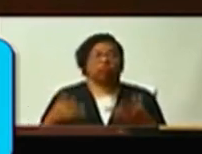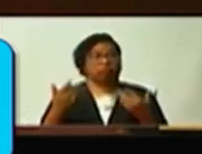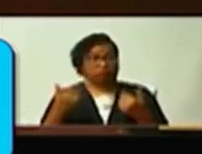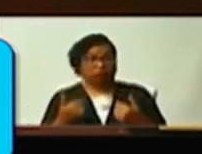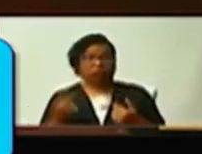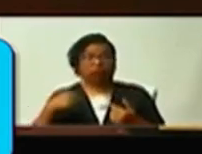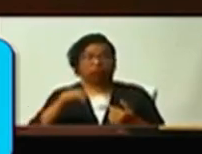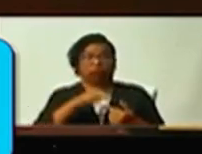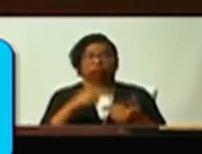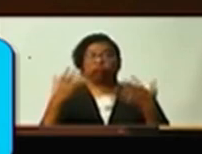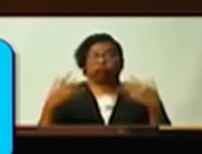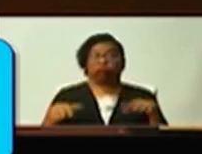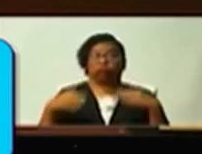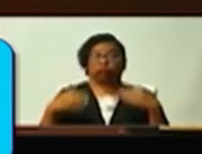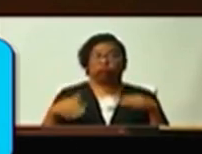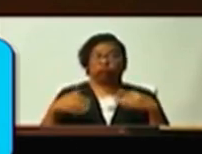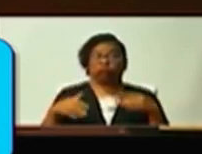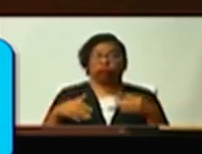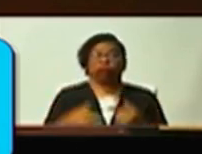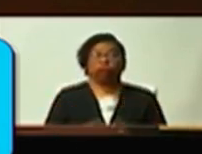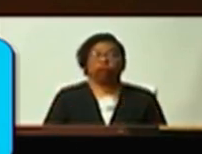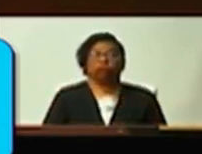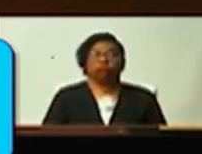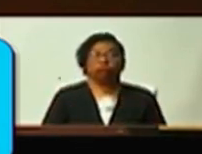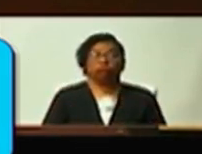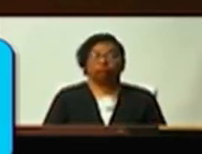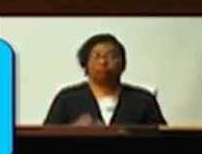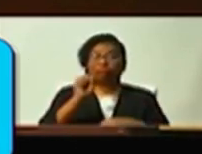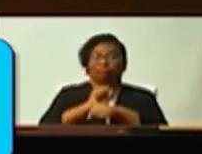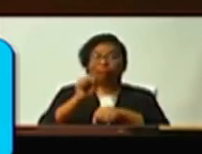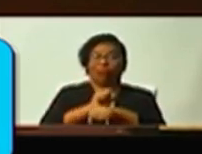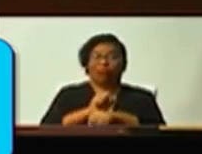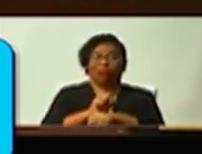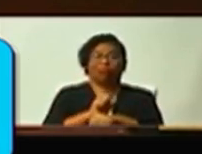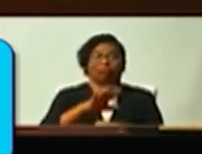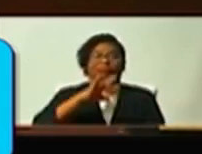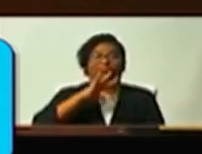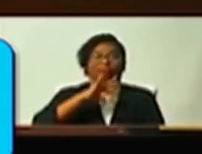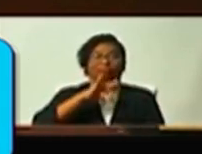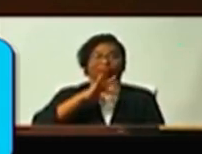en esta merma que vamos a tener por este mes de los trabajos,